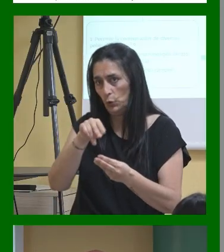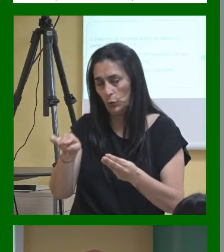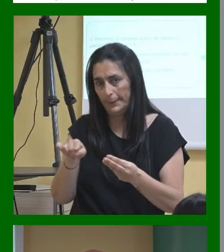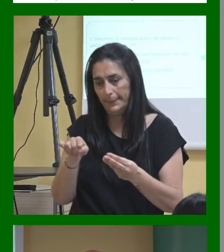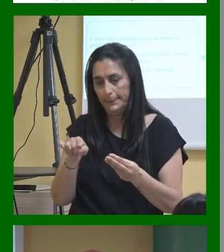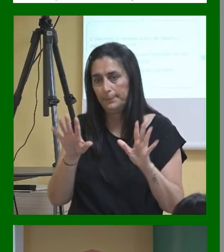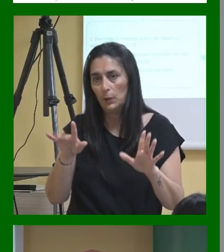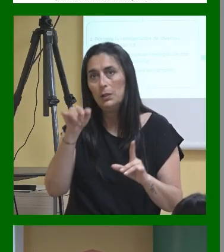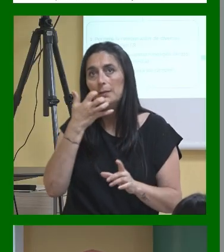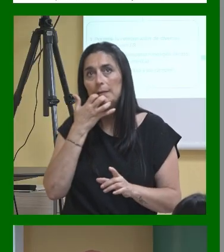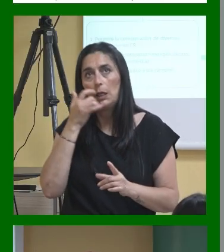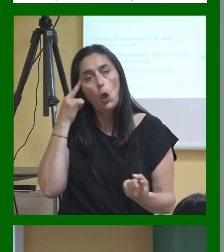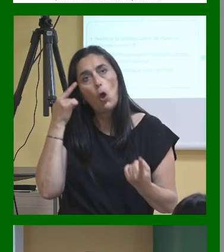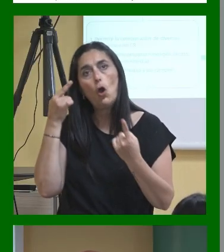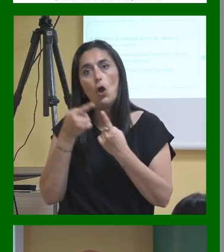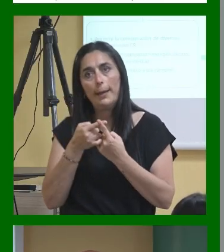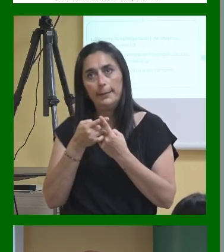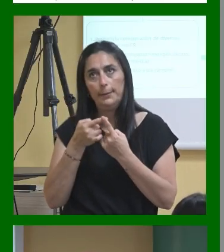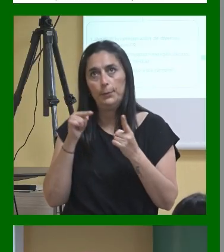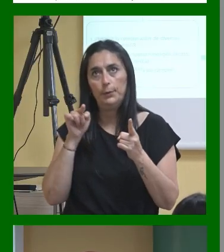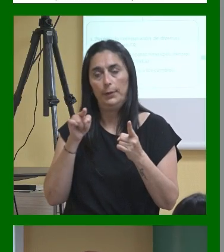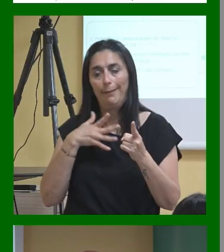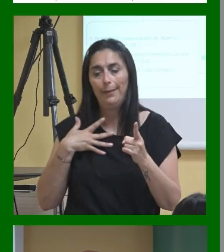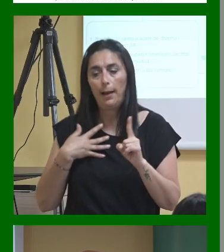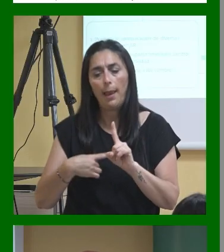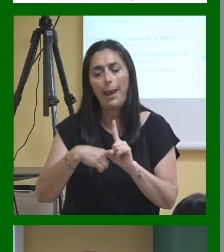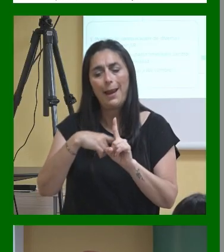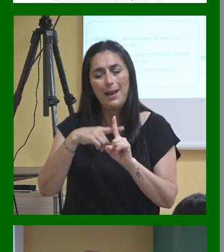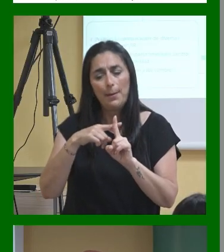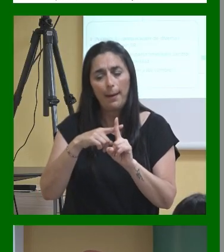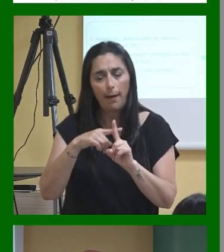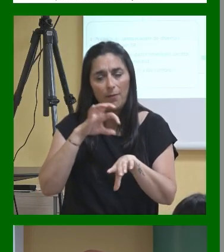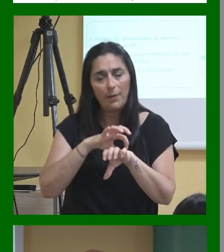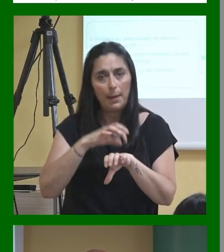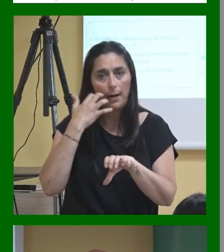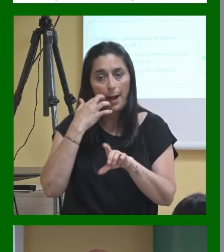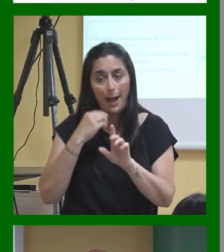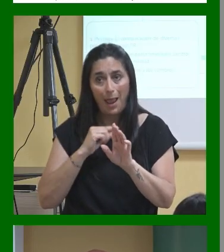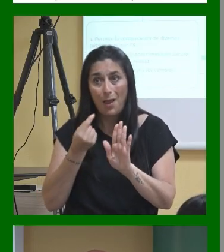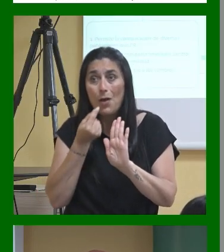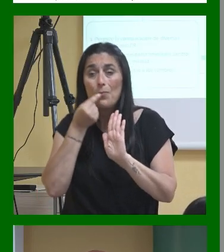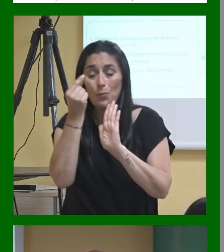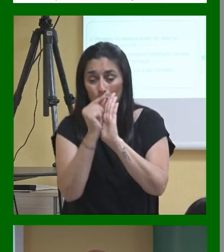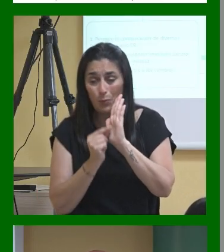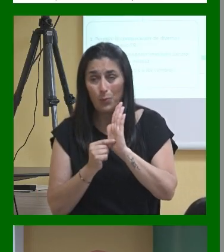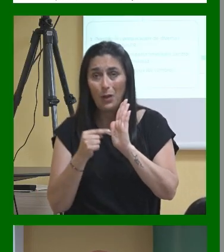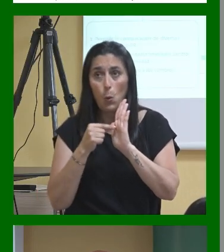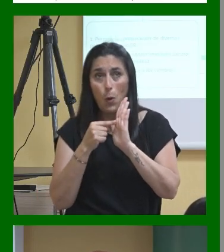de evaluar el alcance de una enfermedad rara específica, la mayoría de los instrumentos que están empleando en hospital